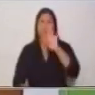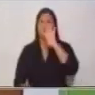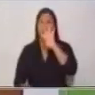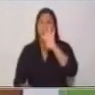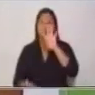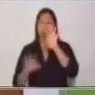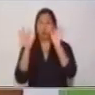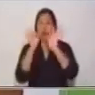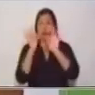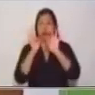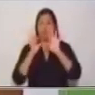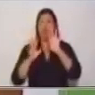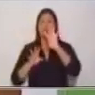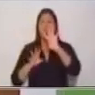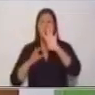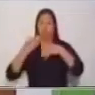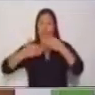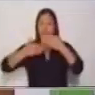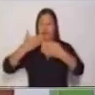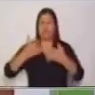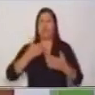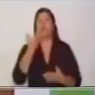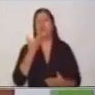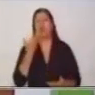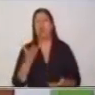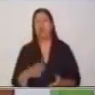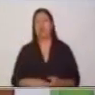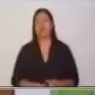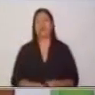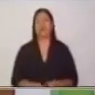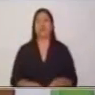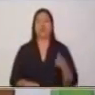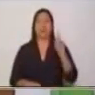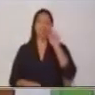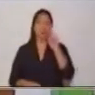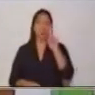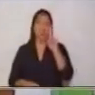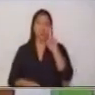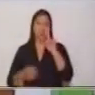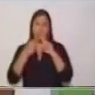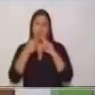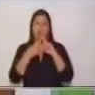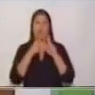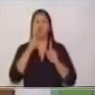debemos tomar para poder redactarlo. Primero, determinar el tema.